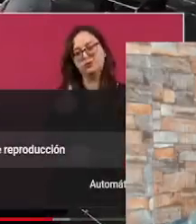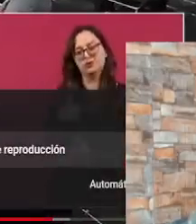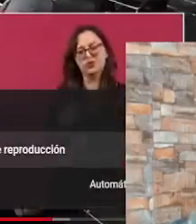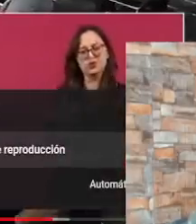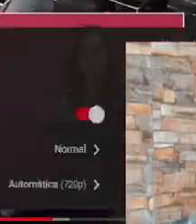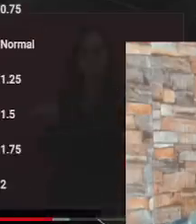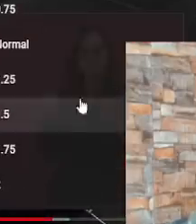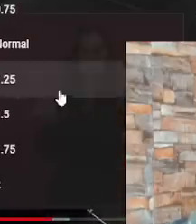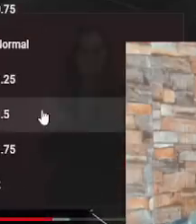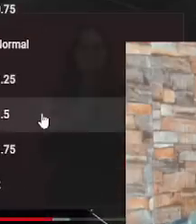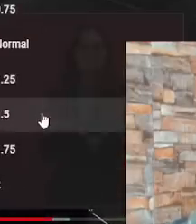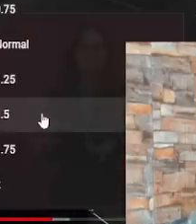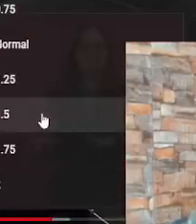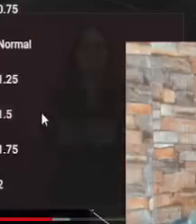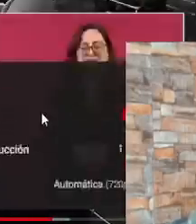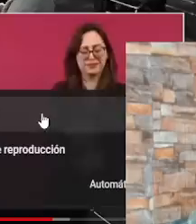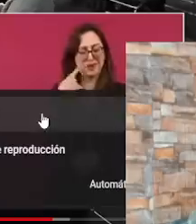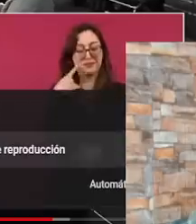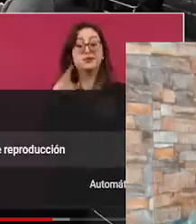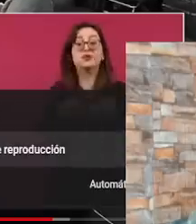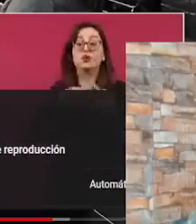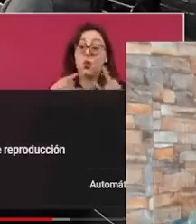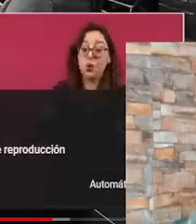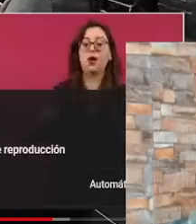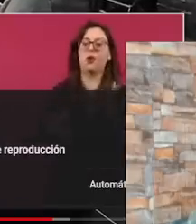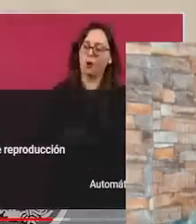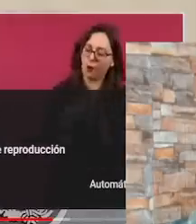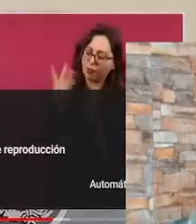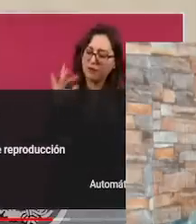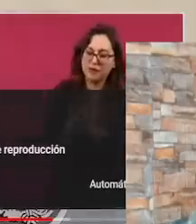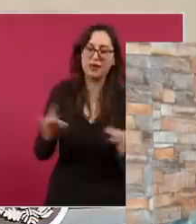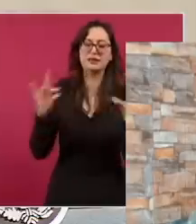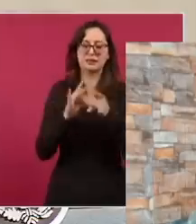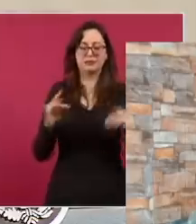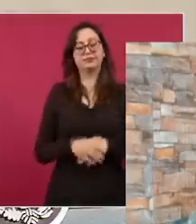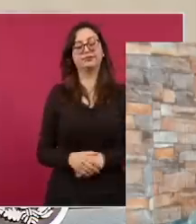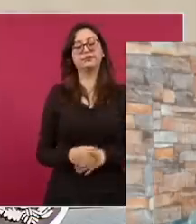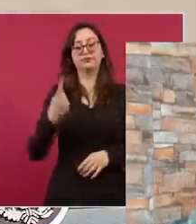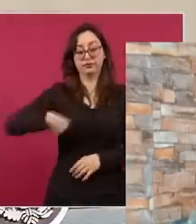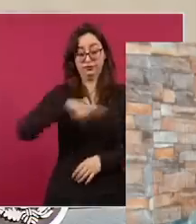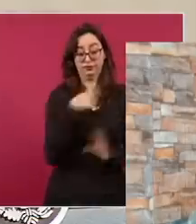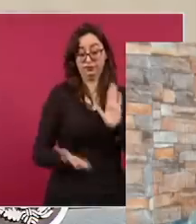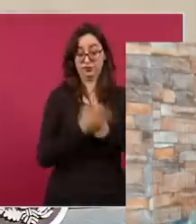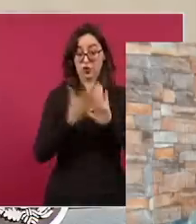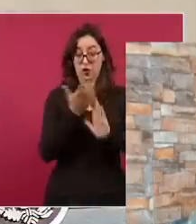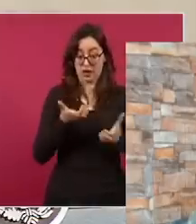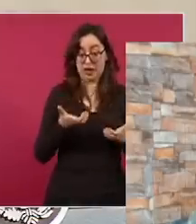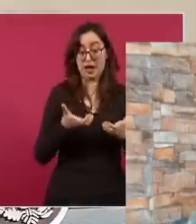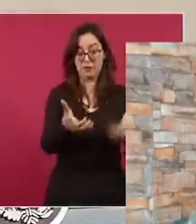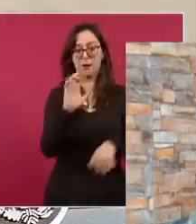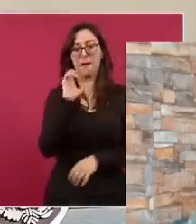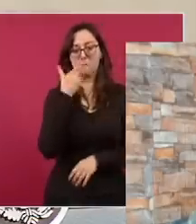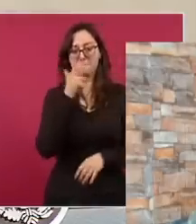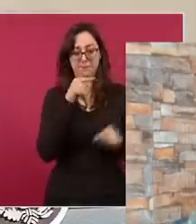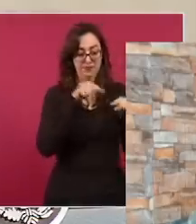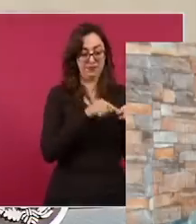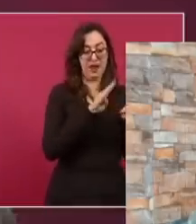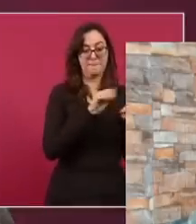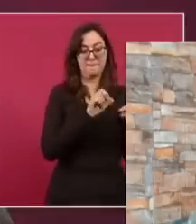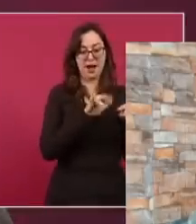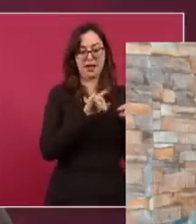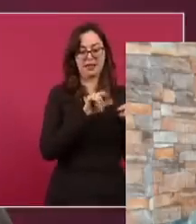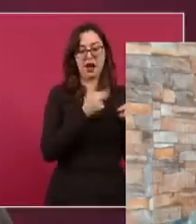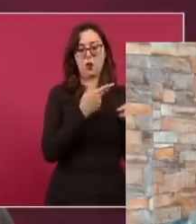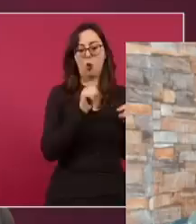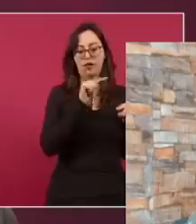por concluirse, de Badiraguato a Guadalupe y Calvo, Chihuahua. Badiraguato es